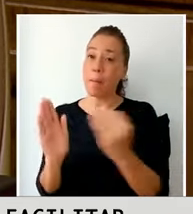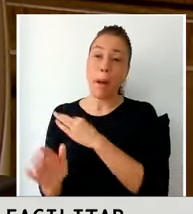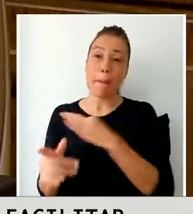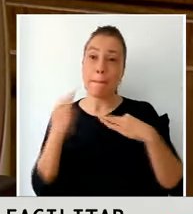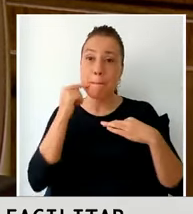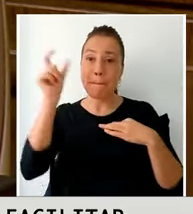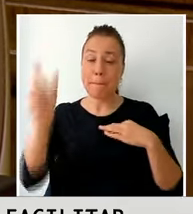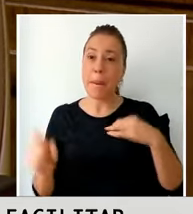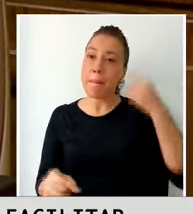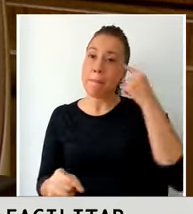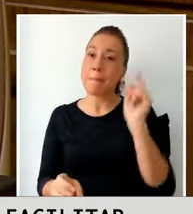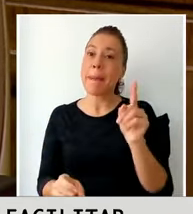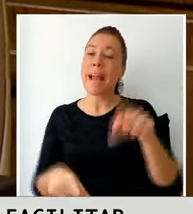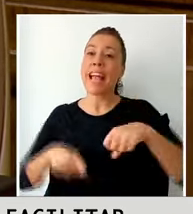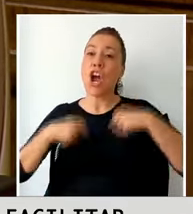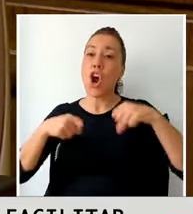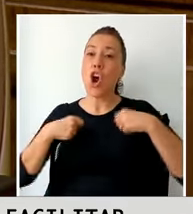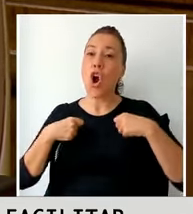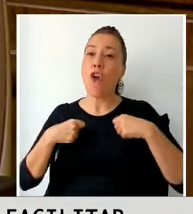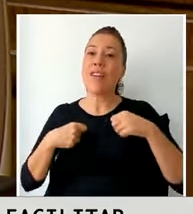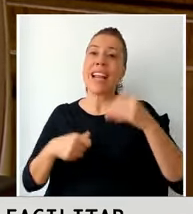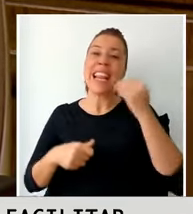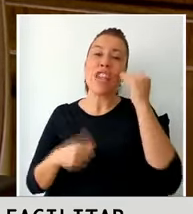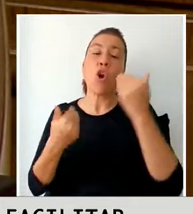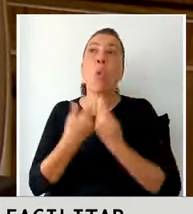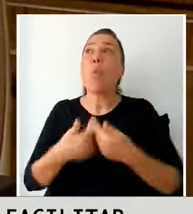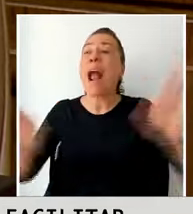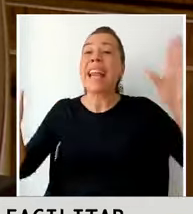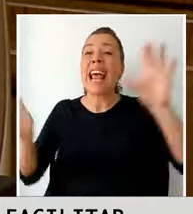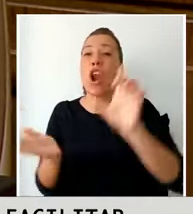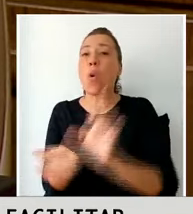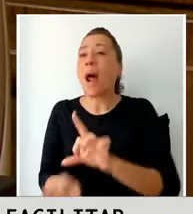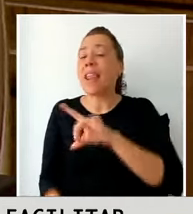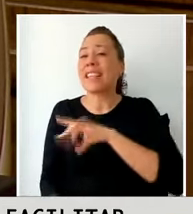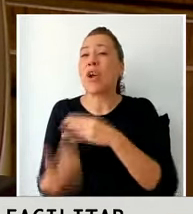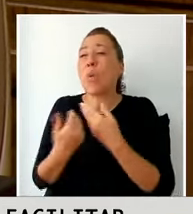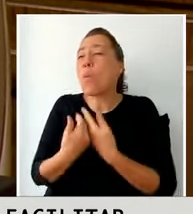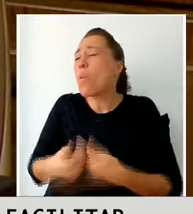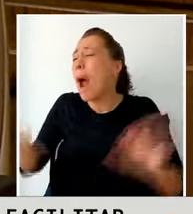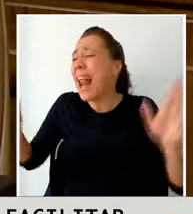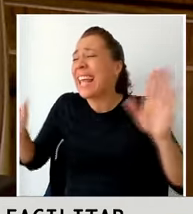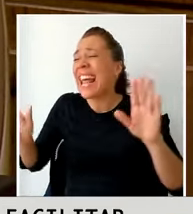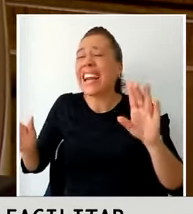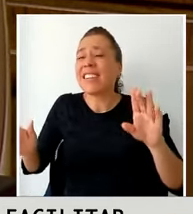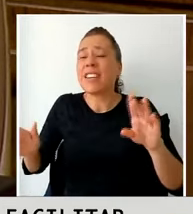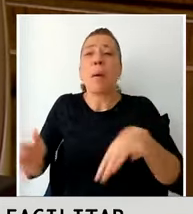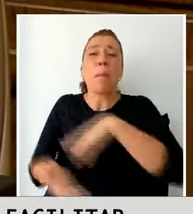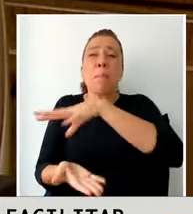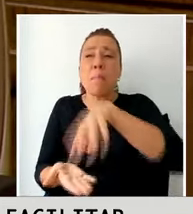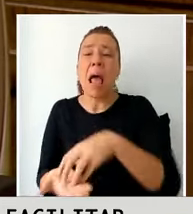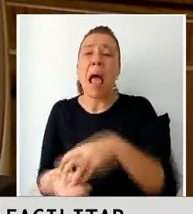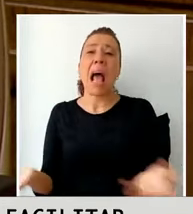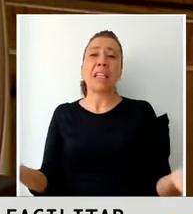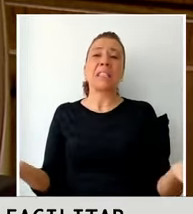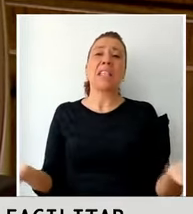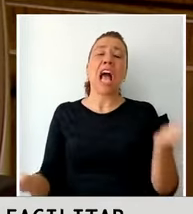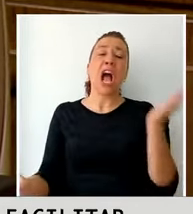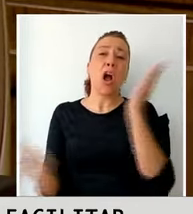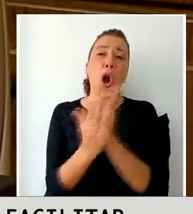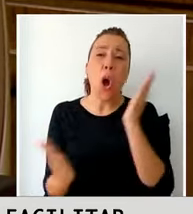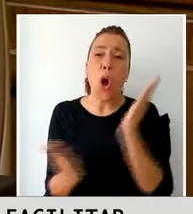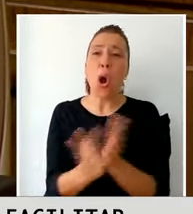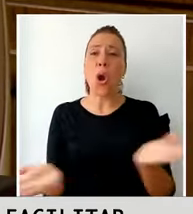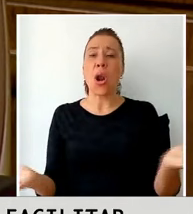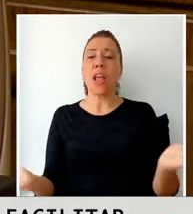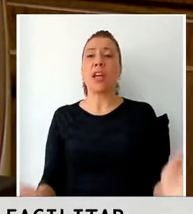nuestros jóvenes nuestros niños en cualquier parte de chile en cualquier territorio en cualquier lugar en una plaza en un en un colegio se le